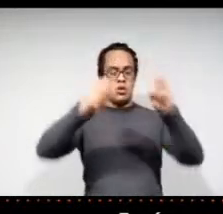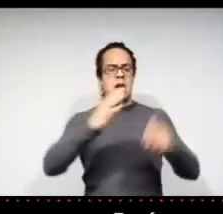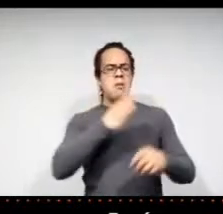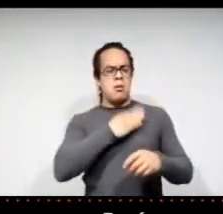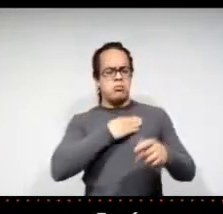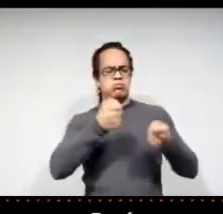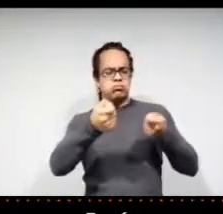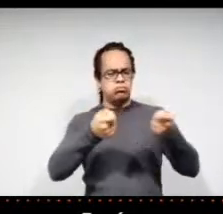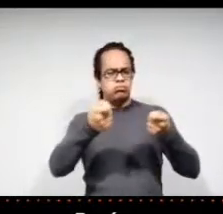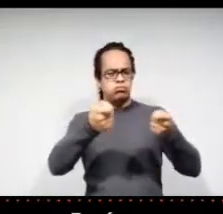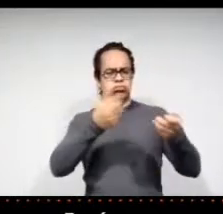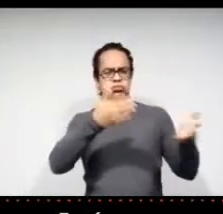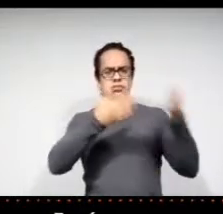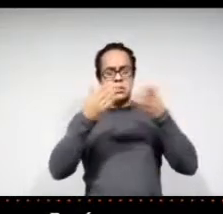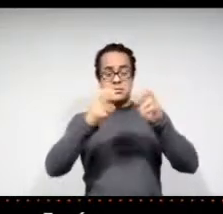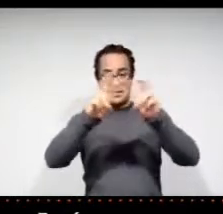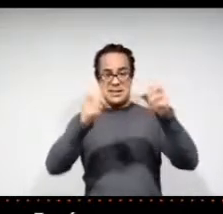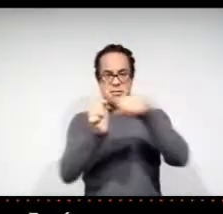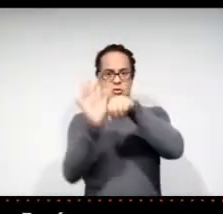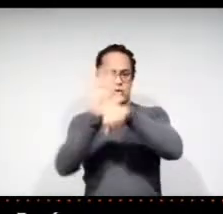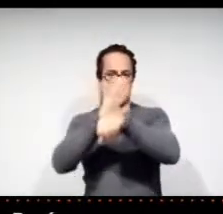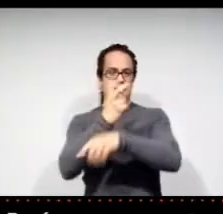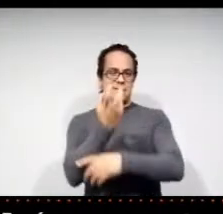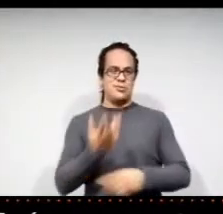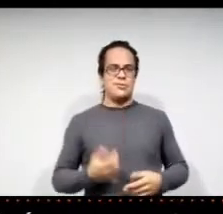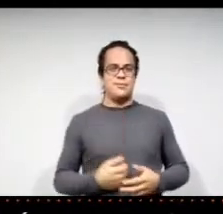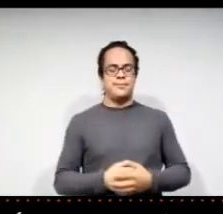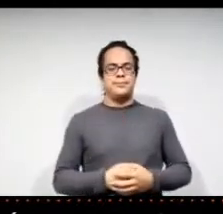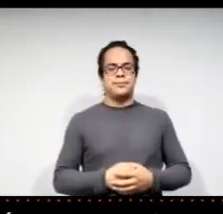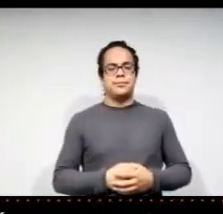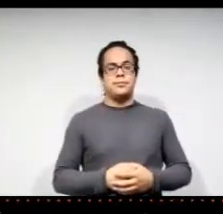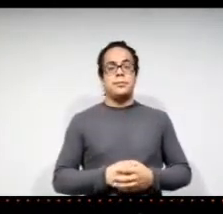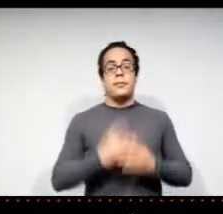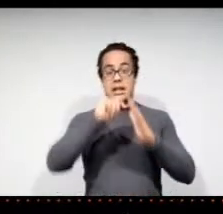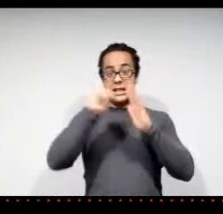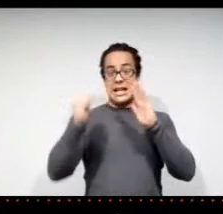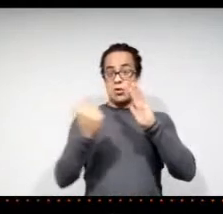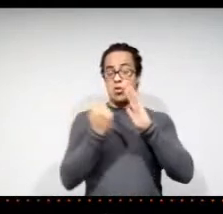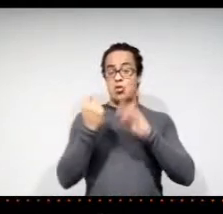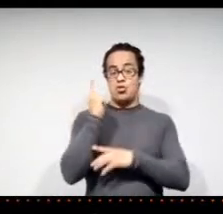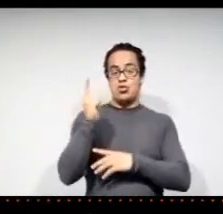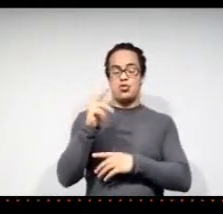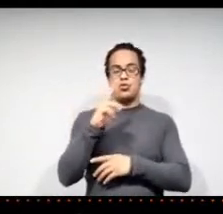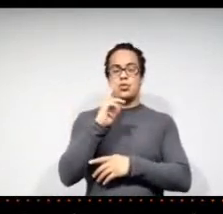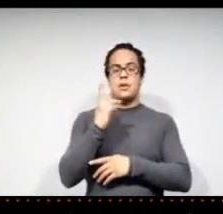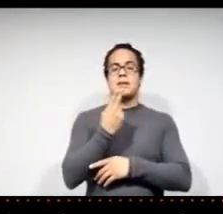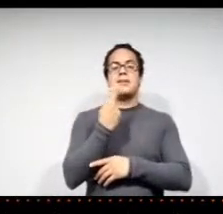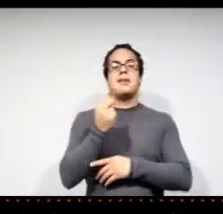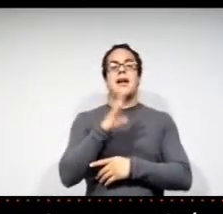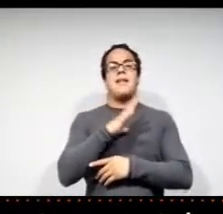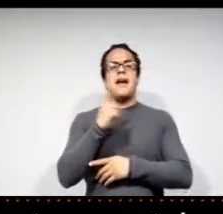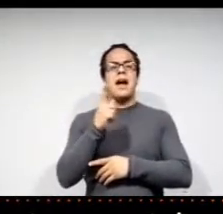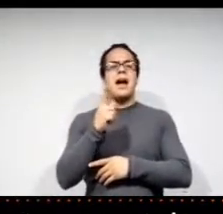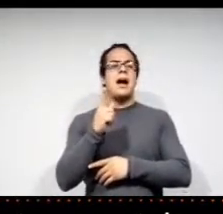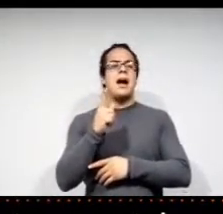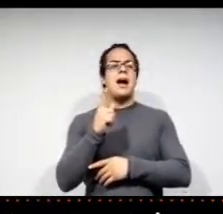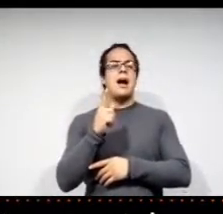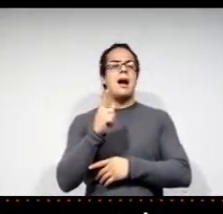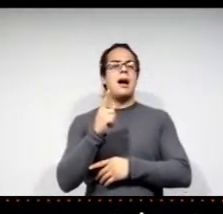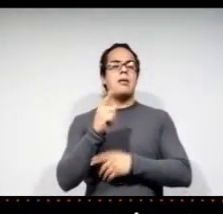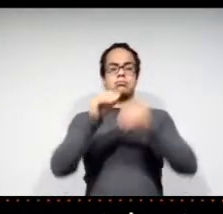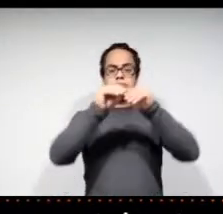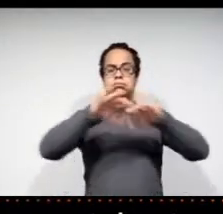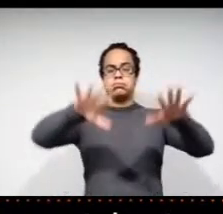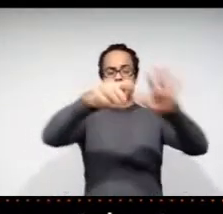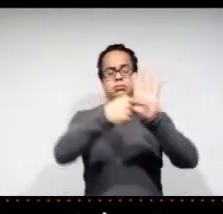relacionados con el COVID-19. El TEC también abrió al público una página donde comparte